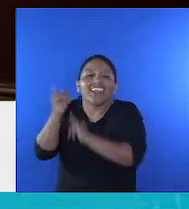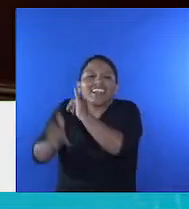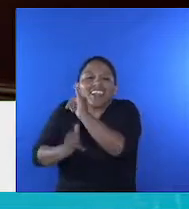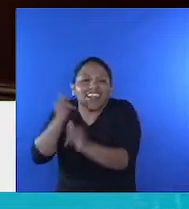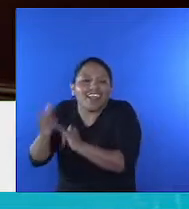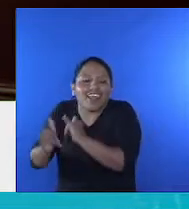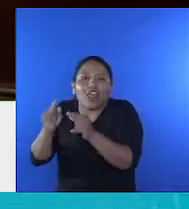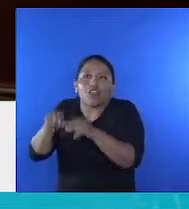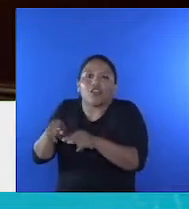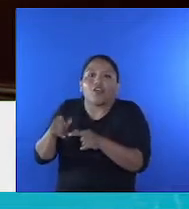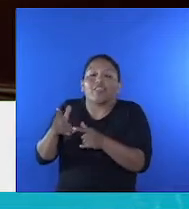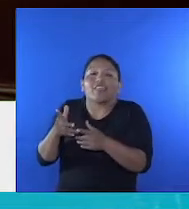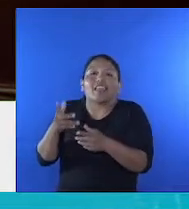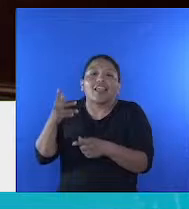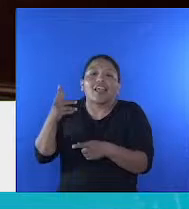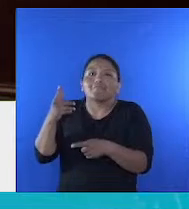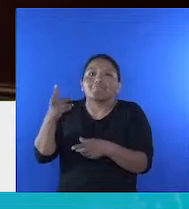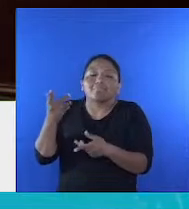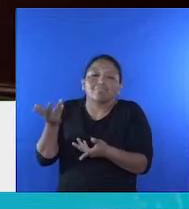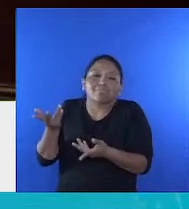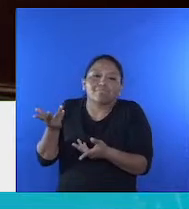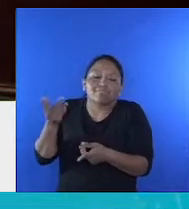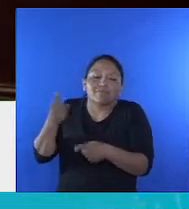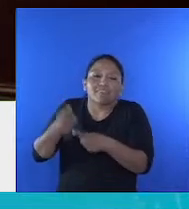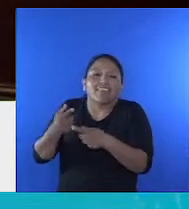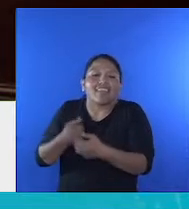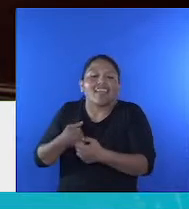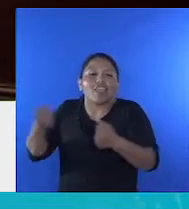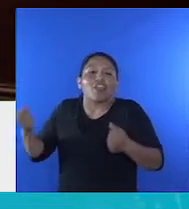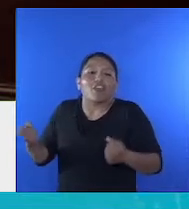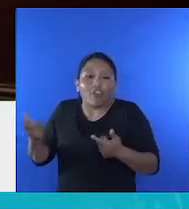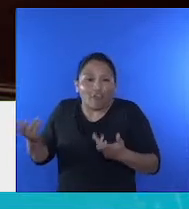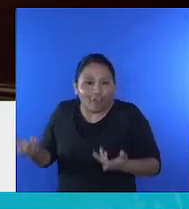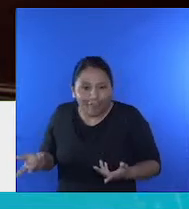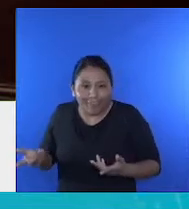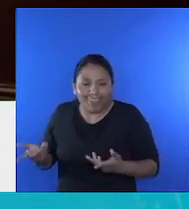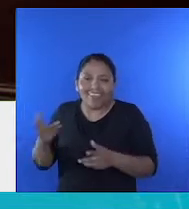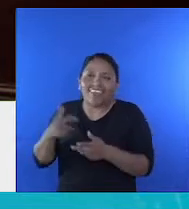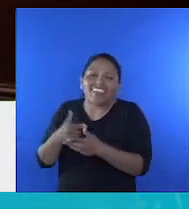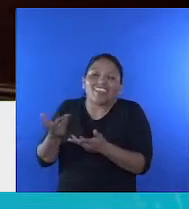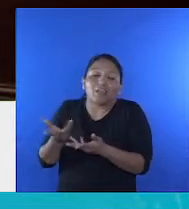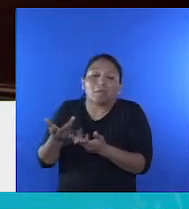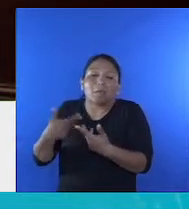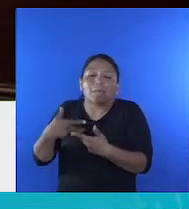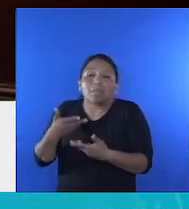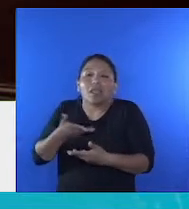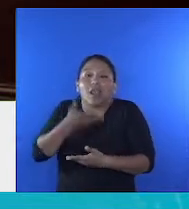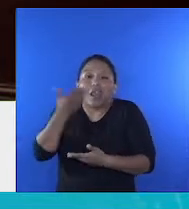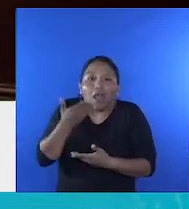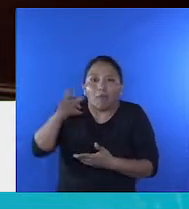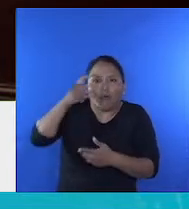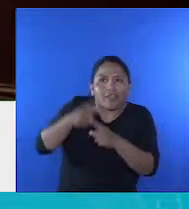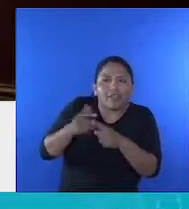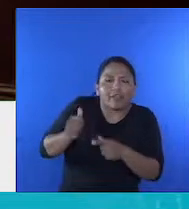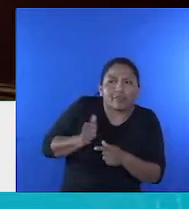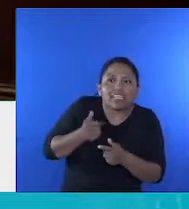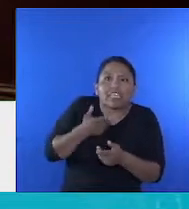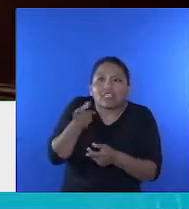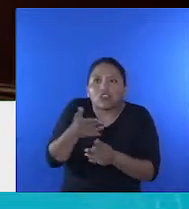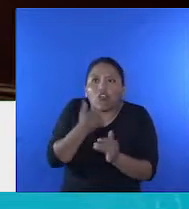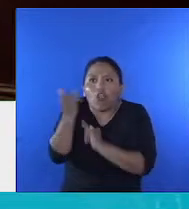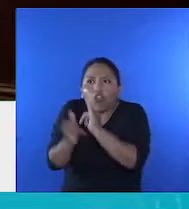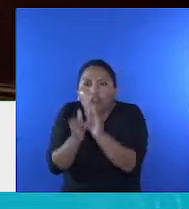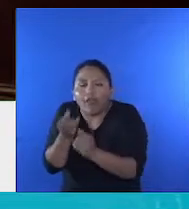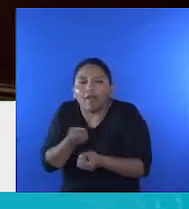esta Cámara de la gesta heroica, que lo que buscaba básicamente era poder deslegitimar la voz de los soldados conscriptos que contaban